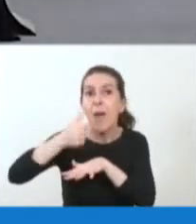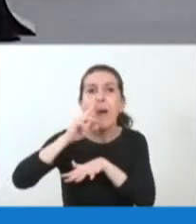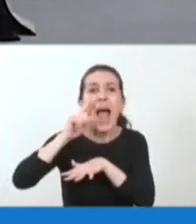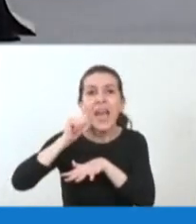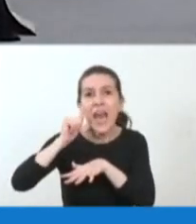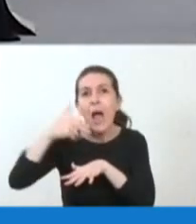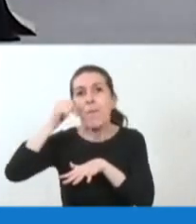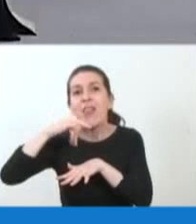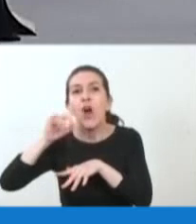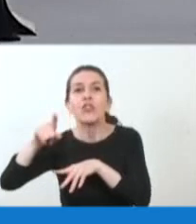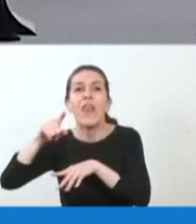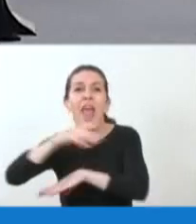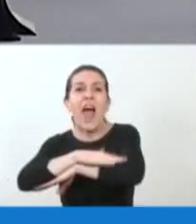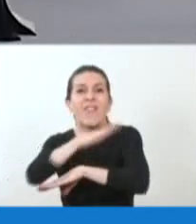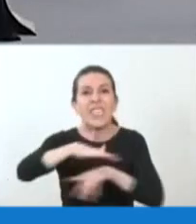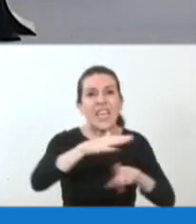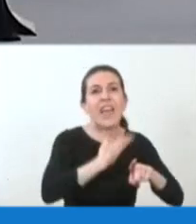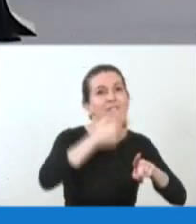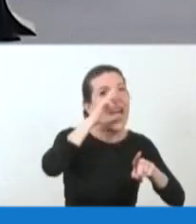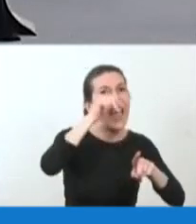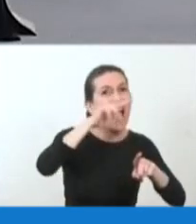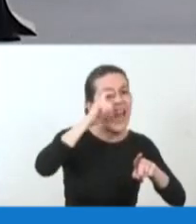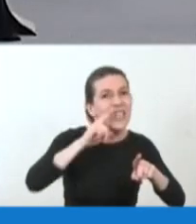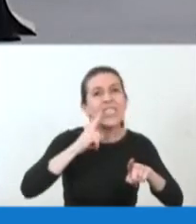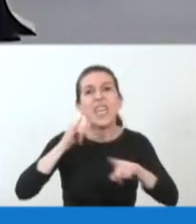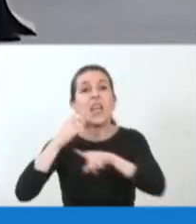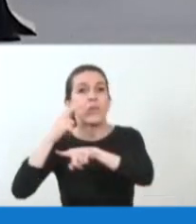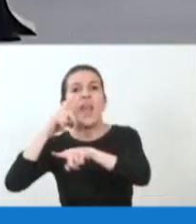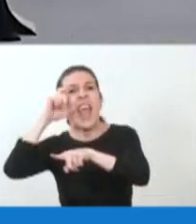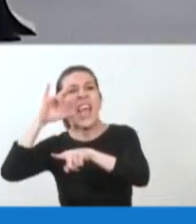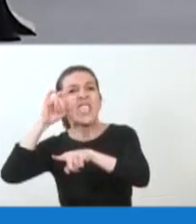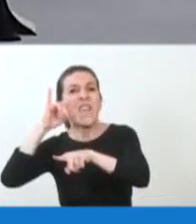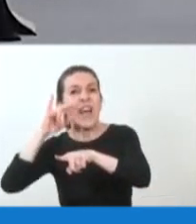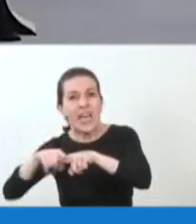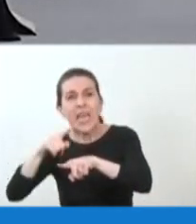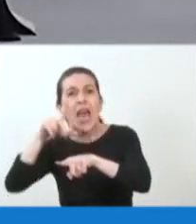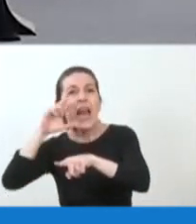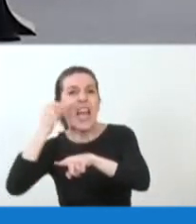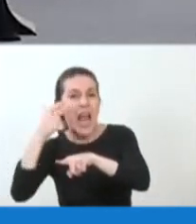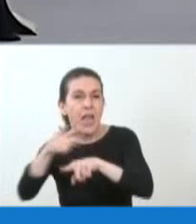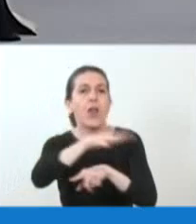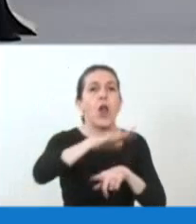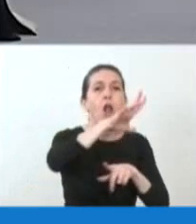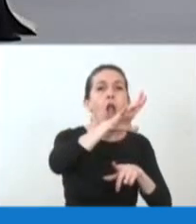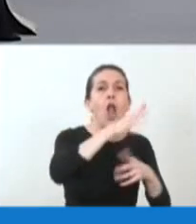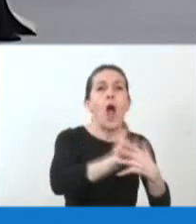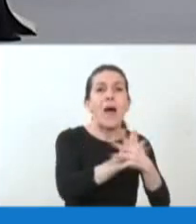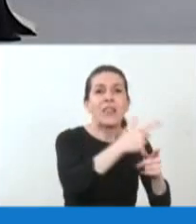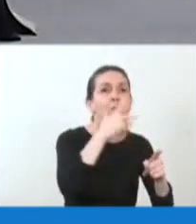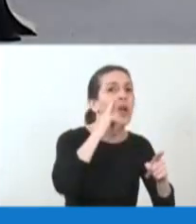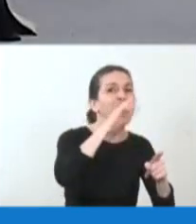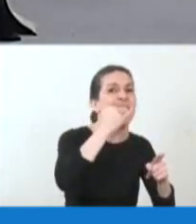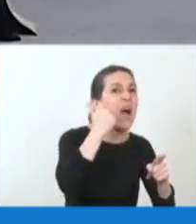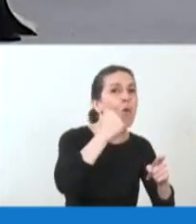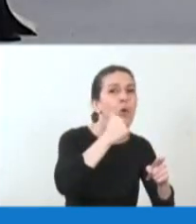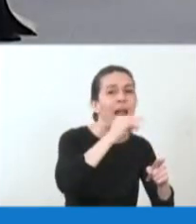de avellaneda jorge ferraresi de esteban echeverría fernando gray de lomas de zamora martín insaurralde de morón